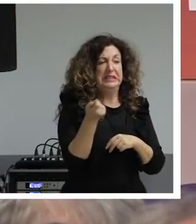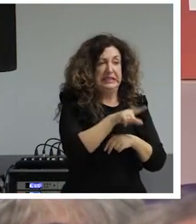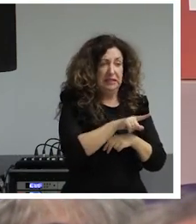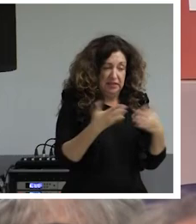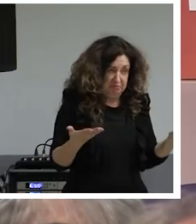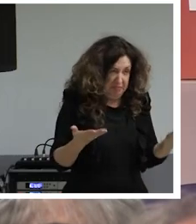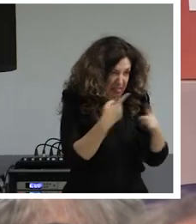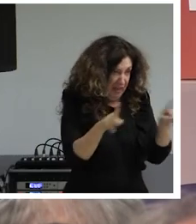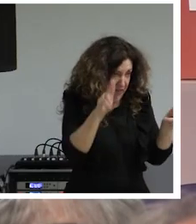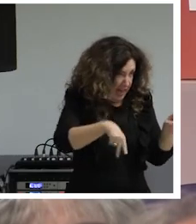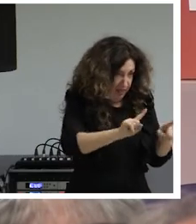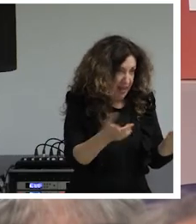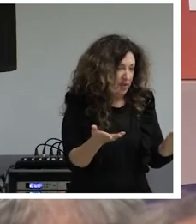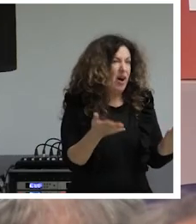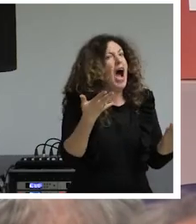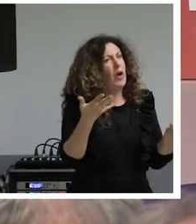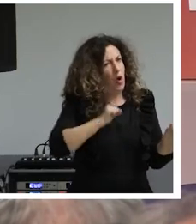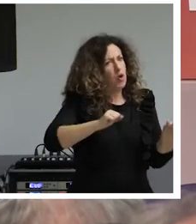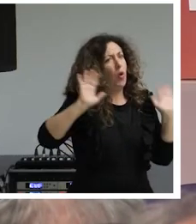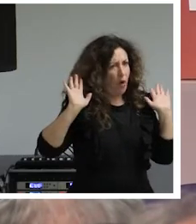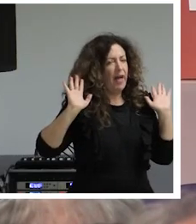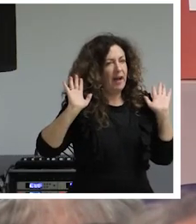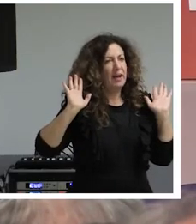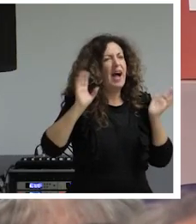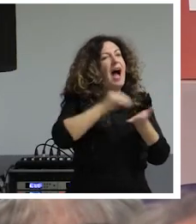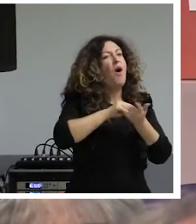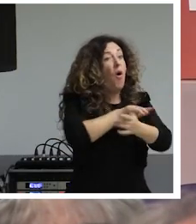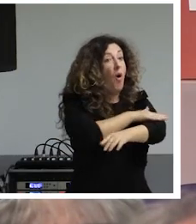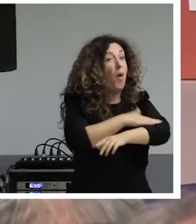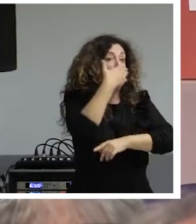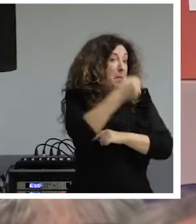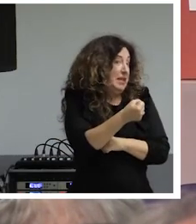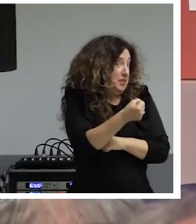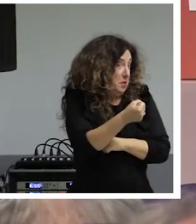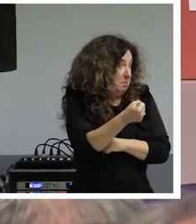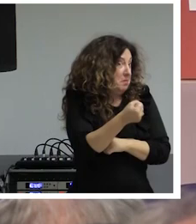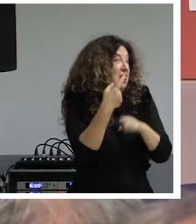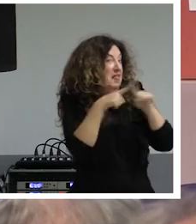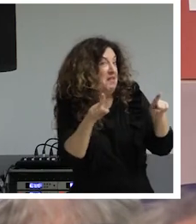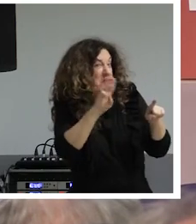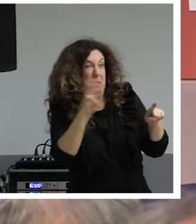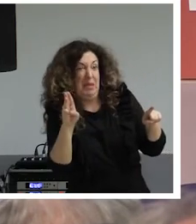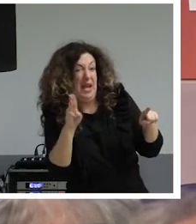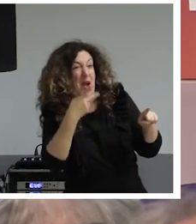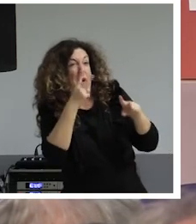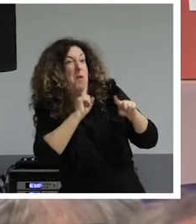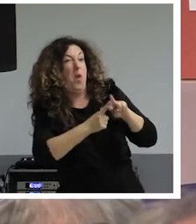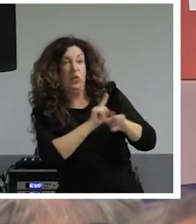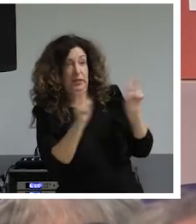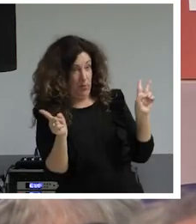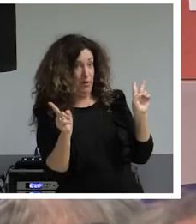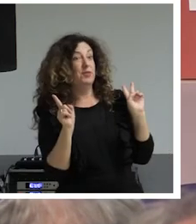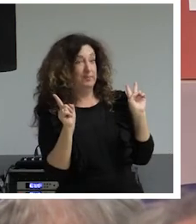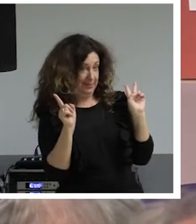enfrentas a unas elecciones municipales cuando bueno gobierne vos o bien el partido popular que muchas veces Pues no sé no hay mucha diferencia